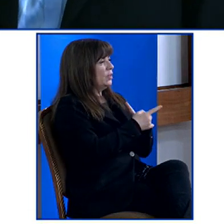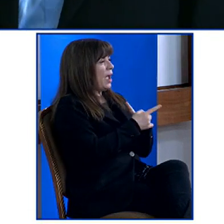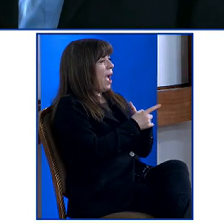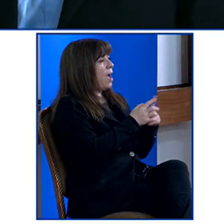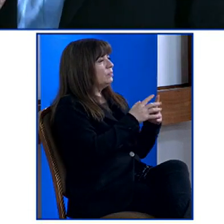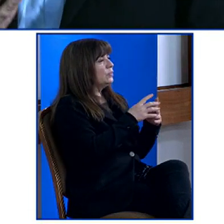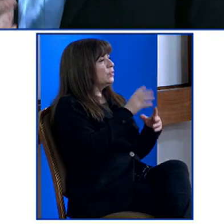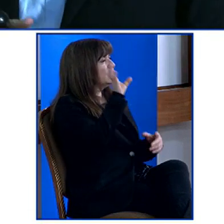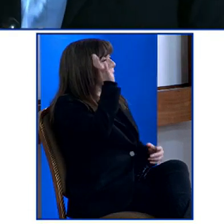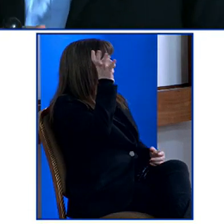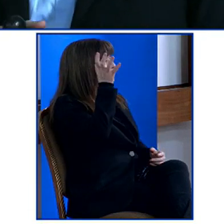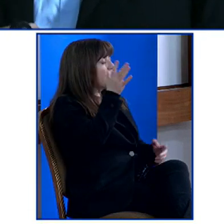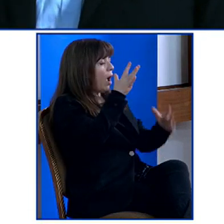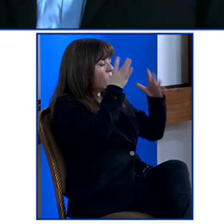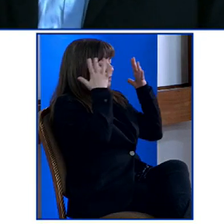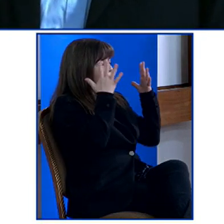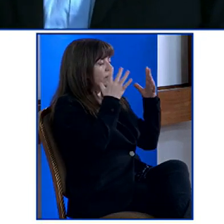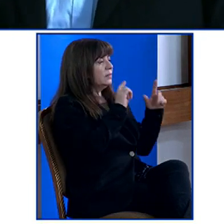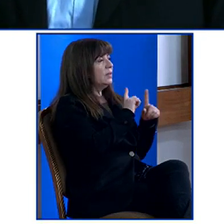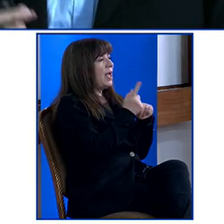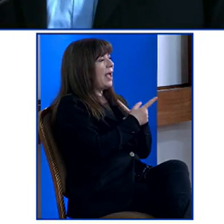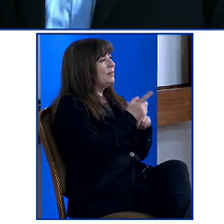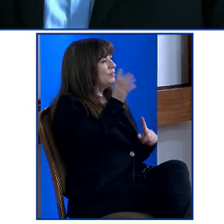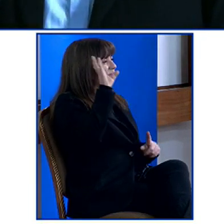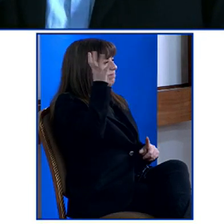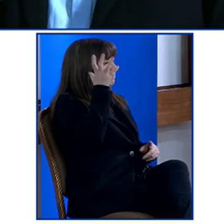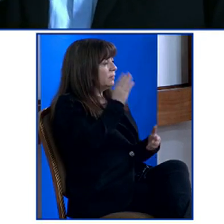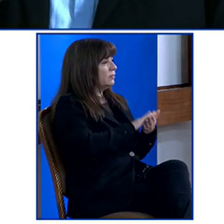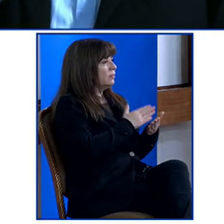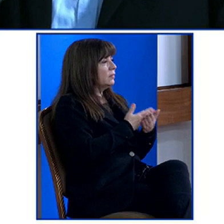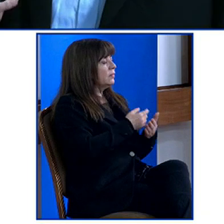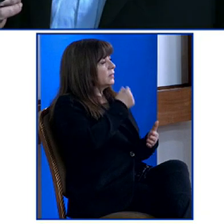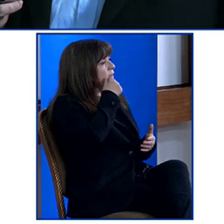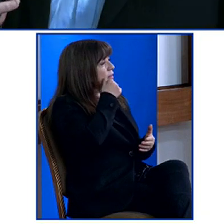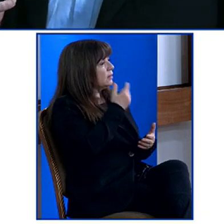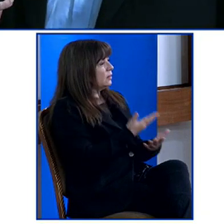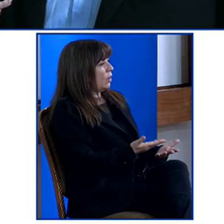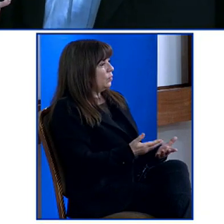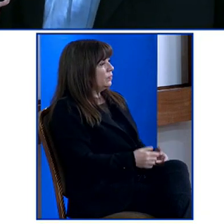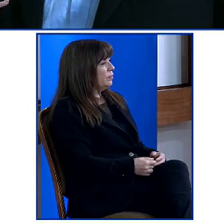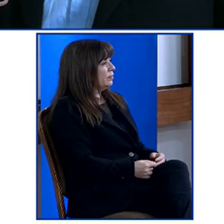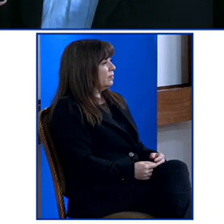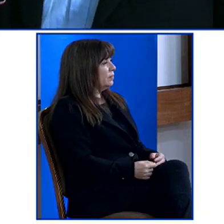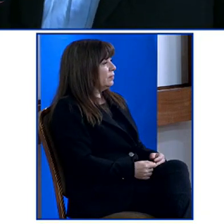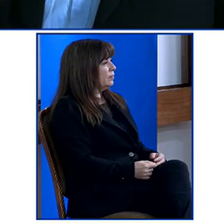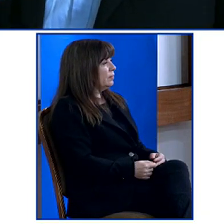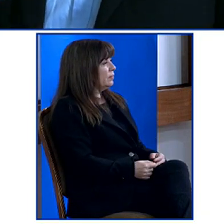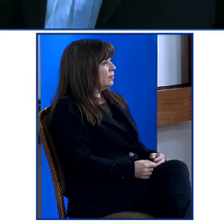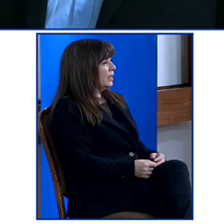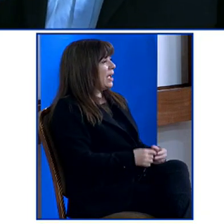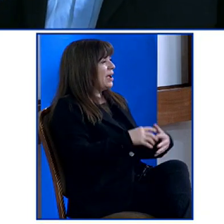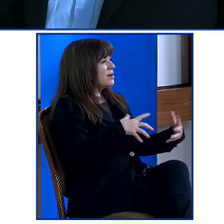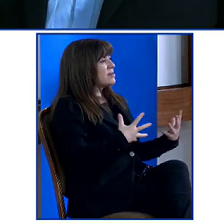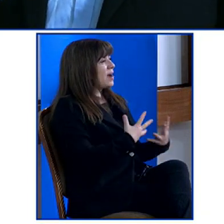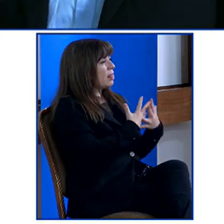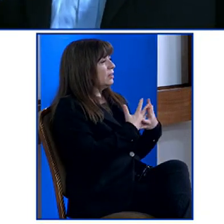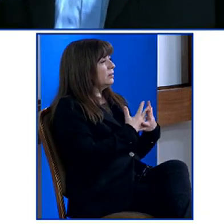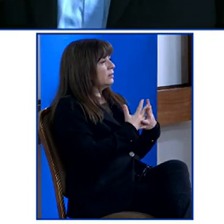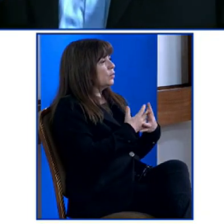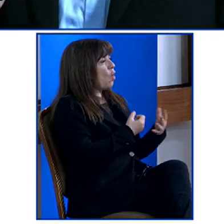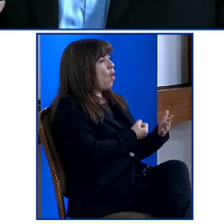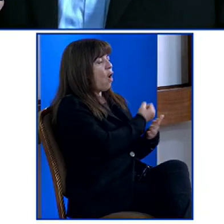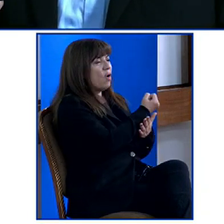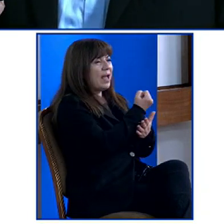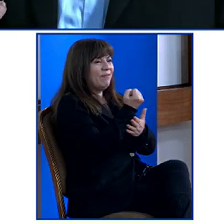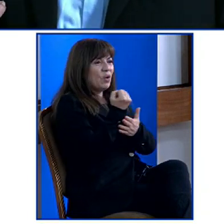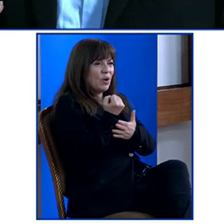climático, sobre el impacto del cambio climático en la salud humana que hemos generado en la red colaborativa MCC, que